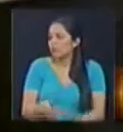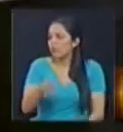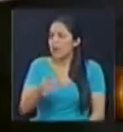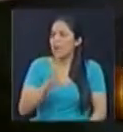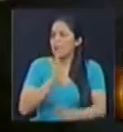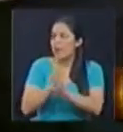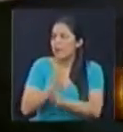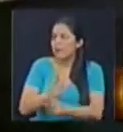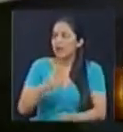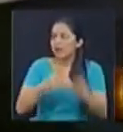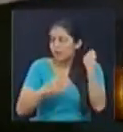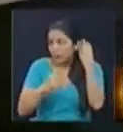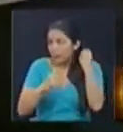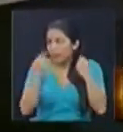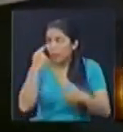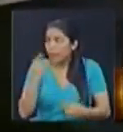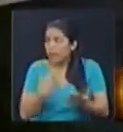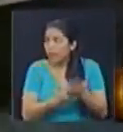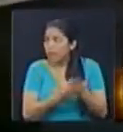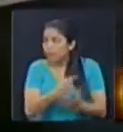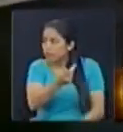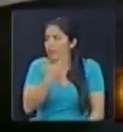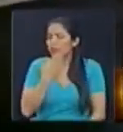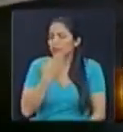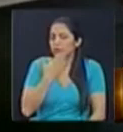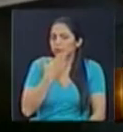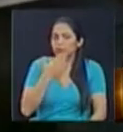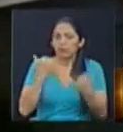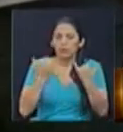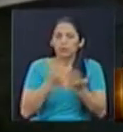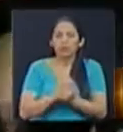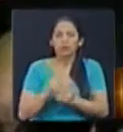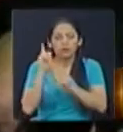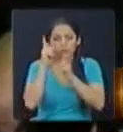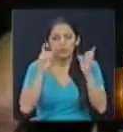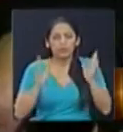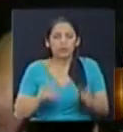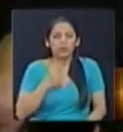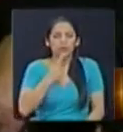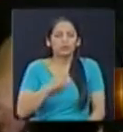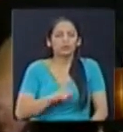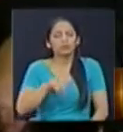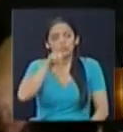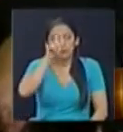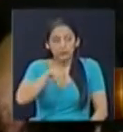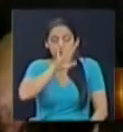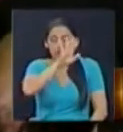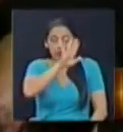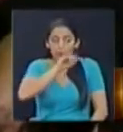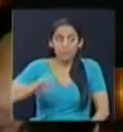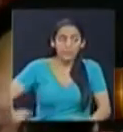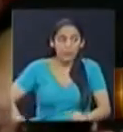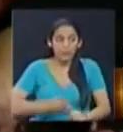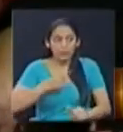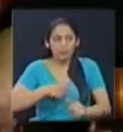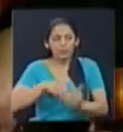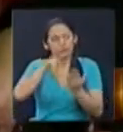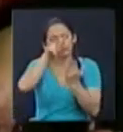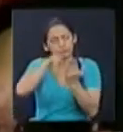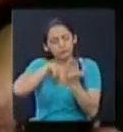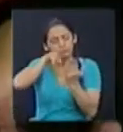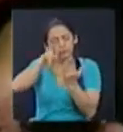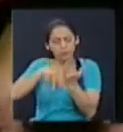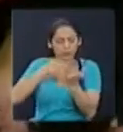El fiscal Carlos Vaca tendrá que revisar el recurso presentado. Tengo que analizarla para ordenar la apertura de una investigación, si es que